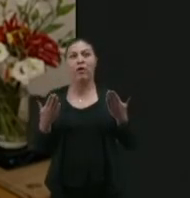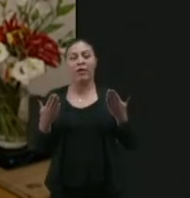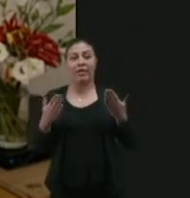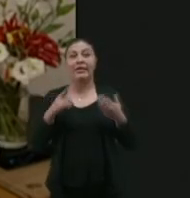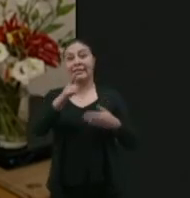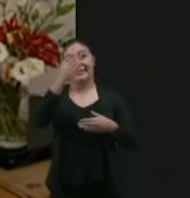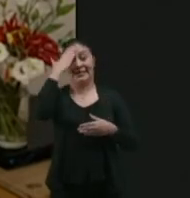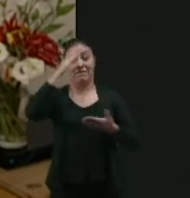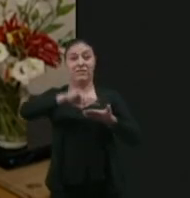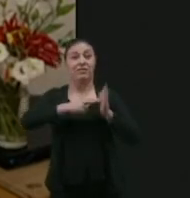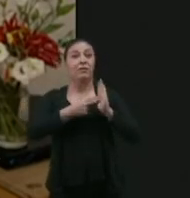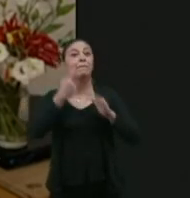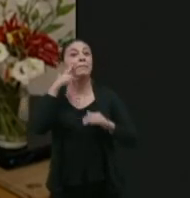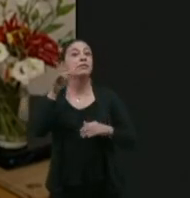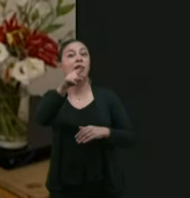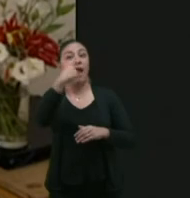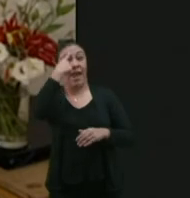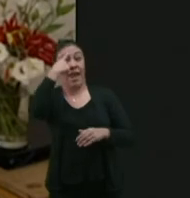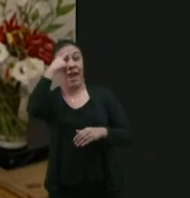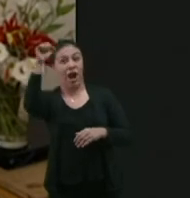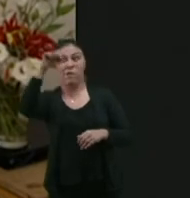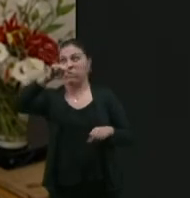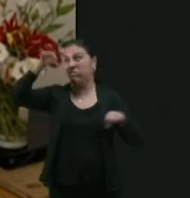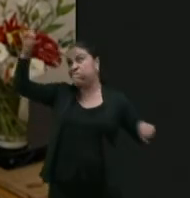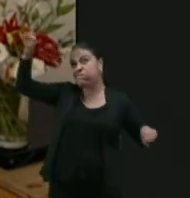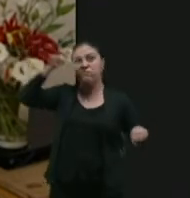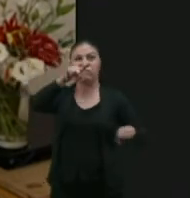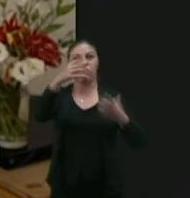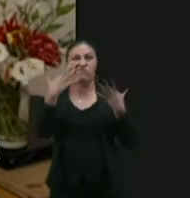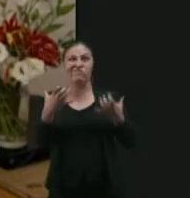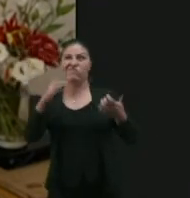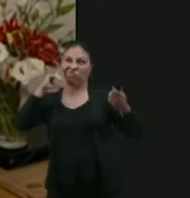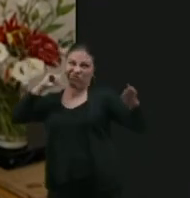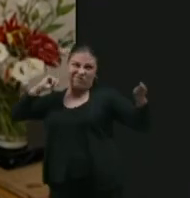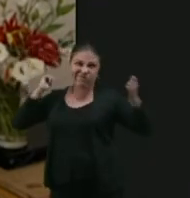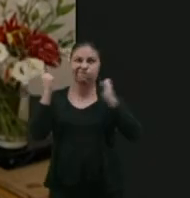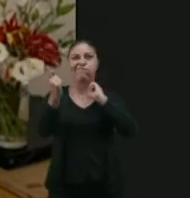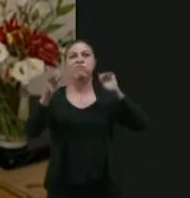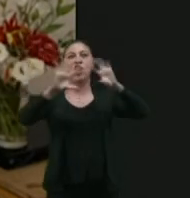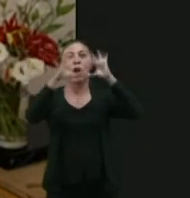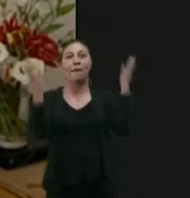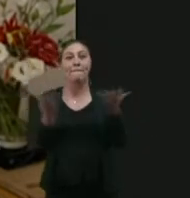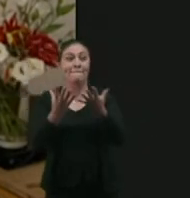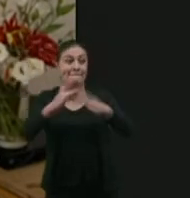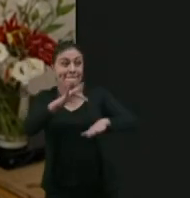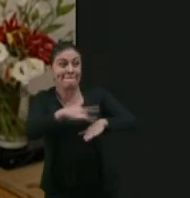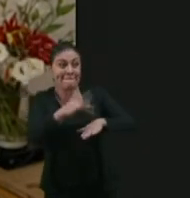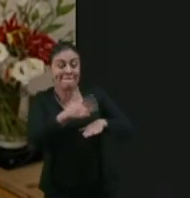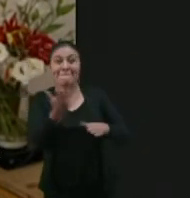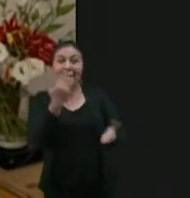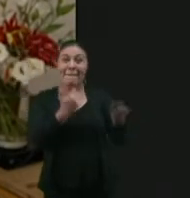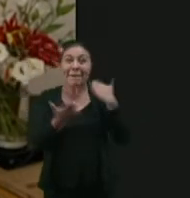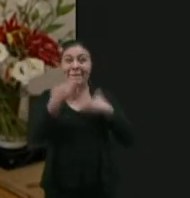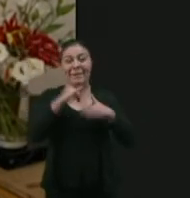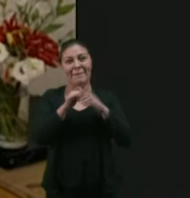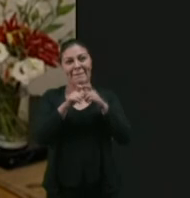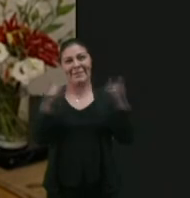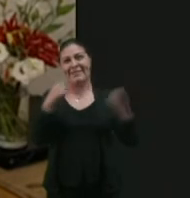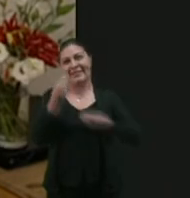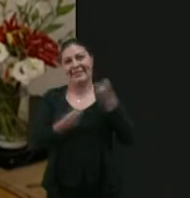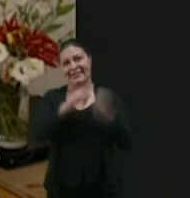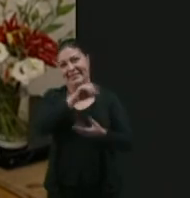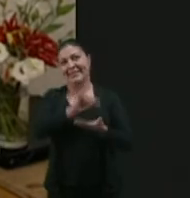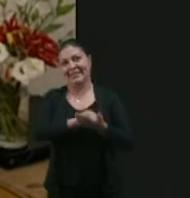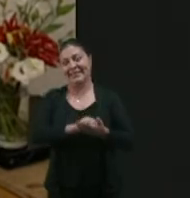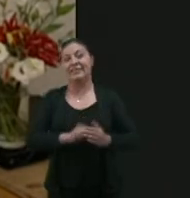héroe porque trataste de cambiar el mundo. Ahí animamos más emprendedores a que hagan eso. Ahora bien, hay